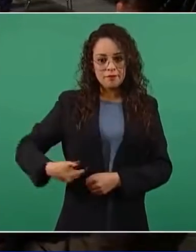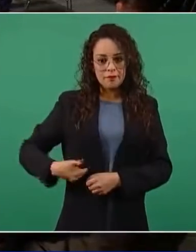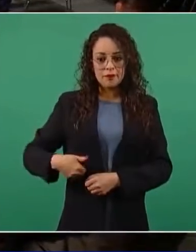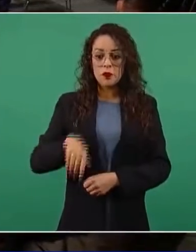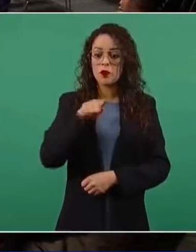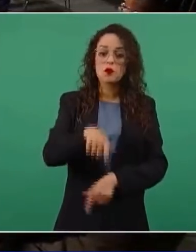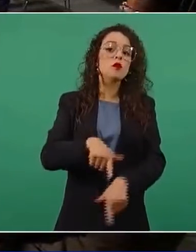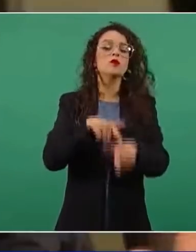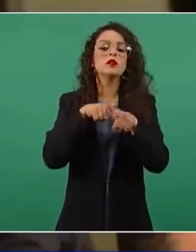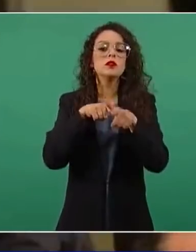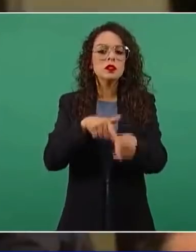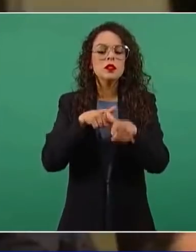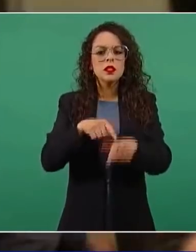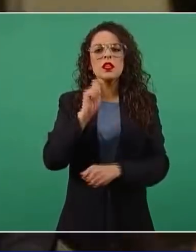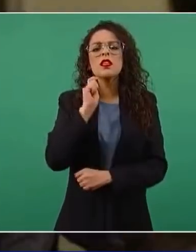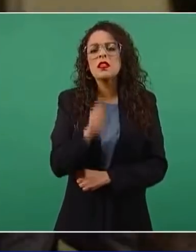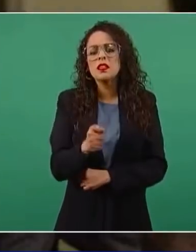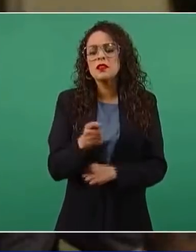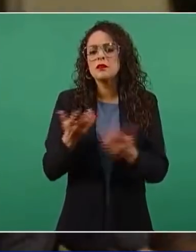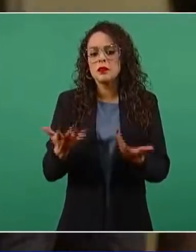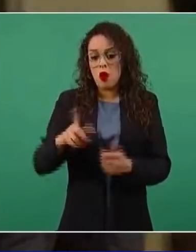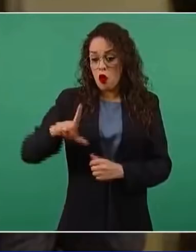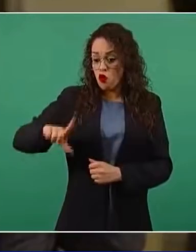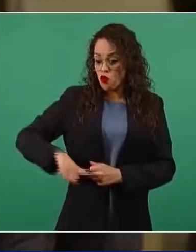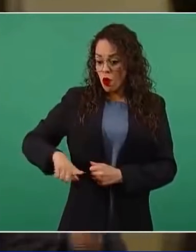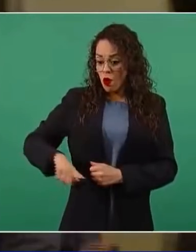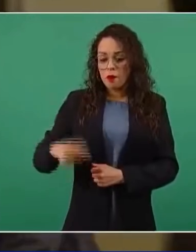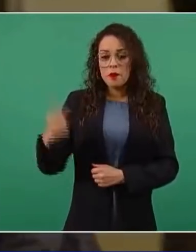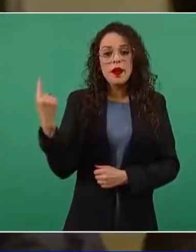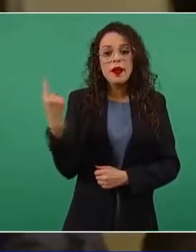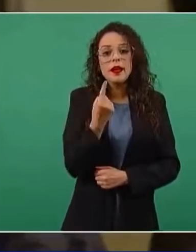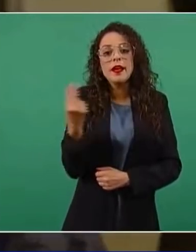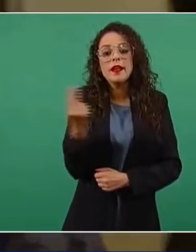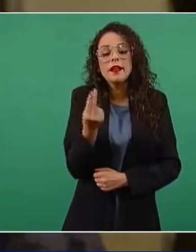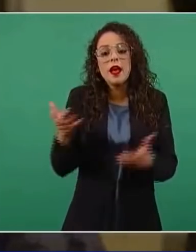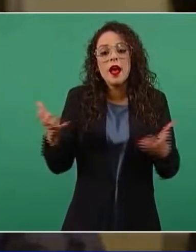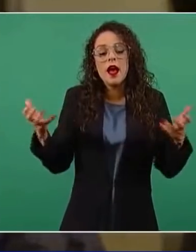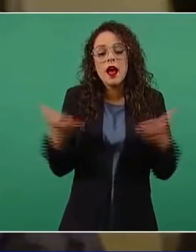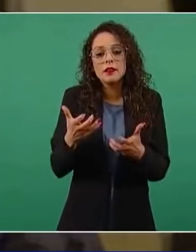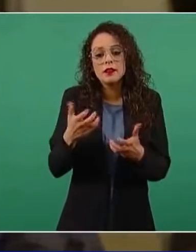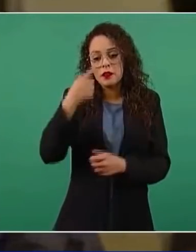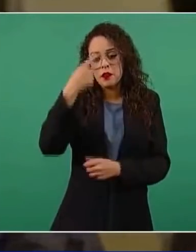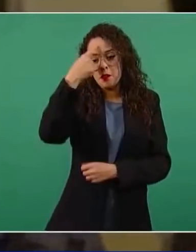en la tesitura de lo que tenga que hacer el gobierno, que le represente,